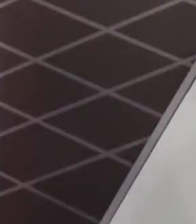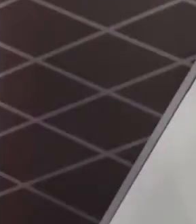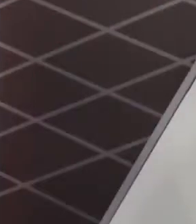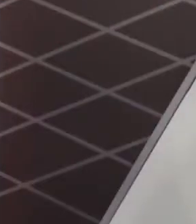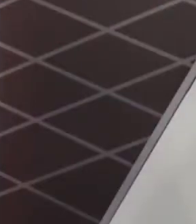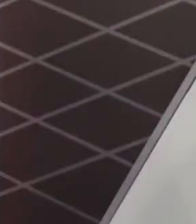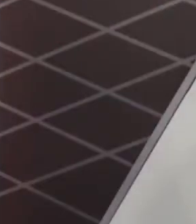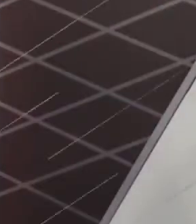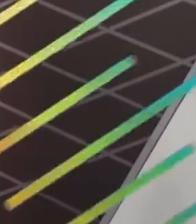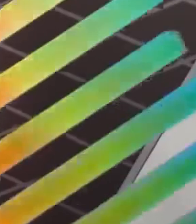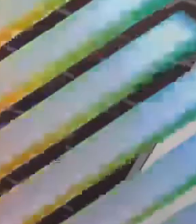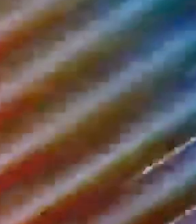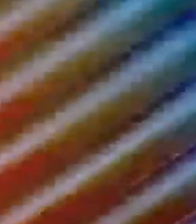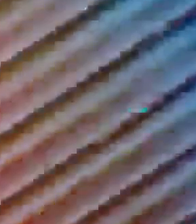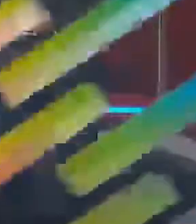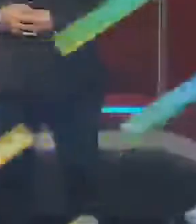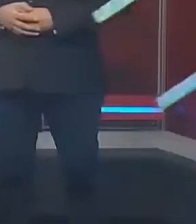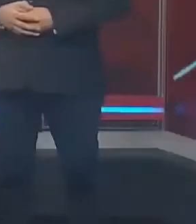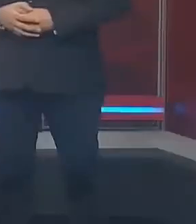Lunes.